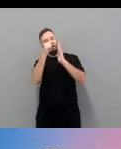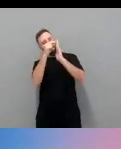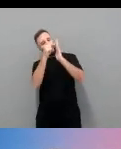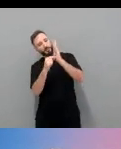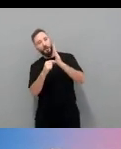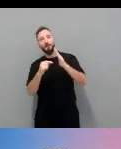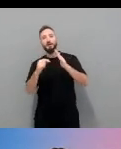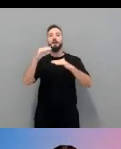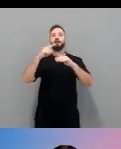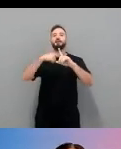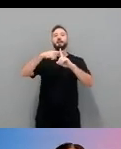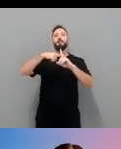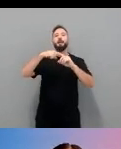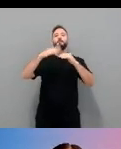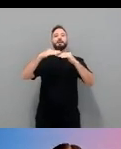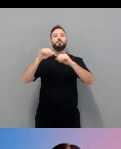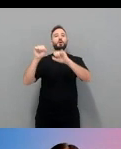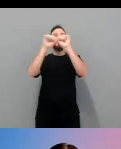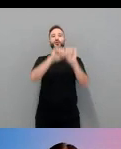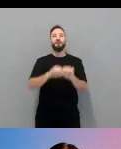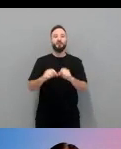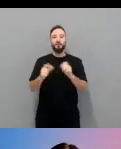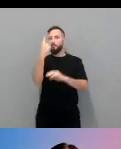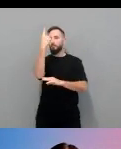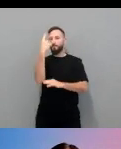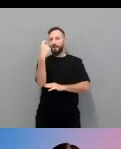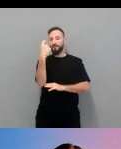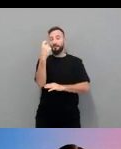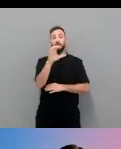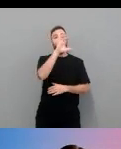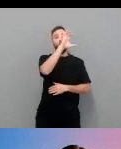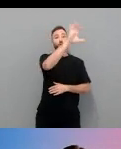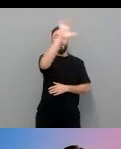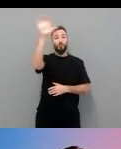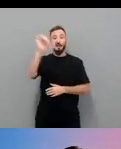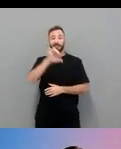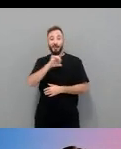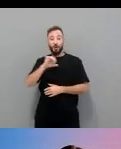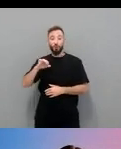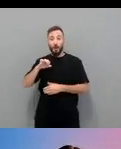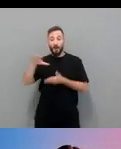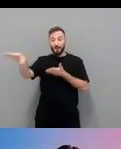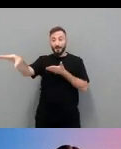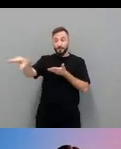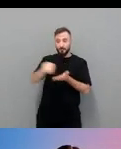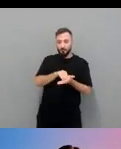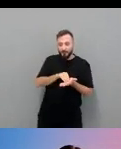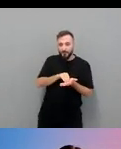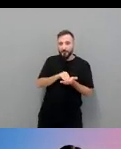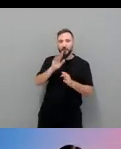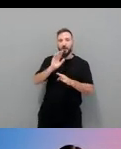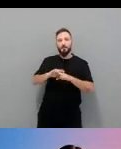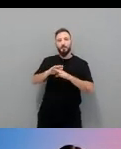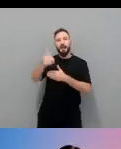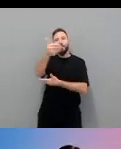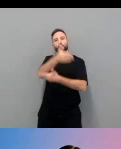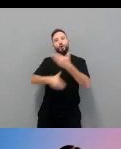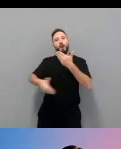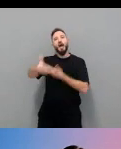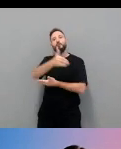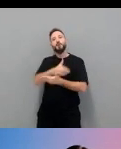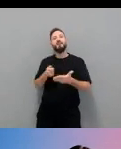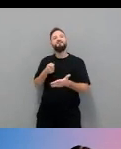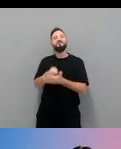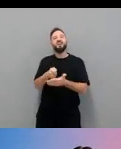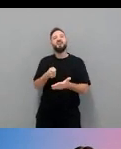protección, ¿vale? La comunidad autónoma es la que se va a encargar de cooperar en la financiación